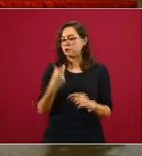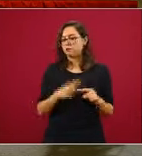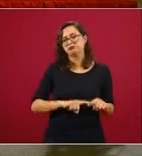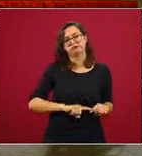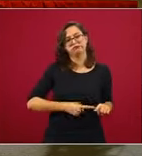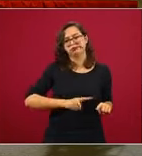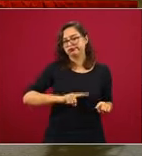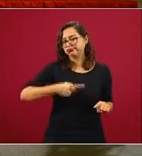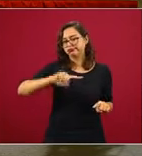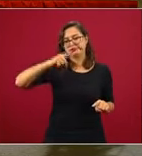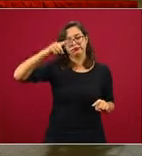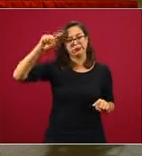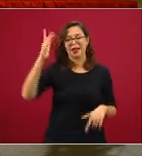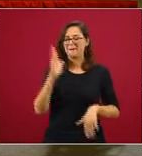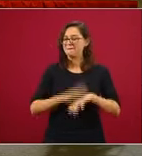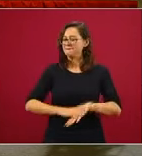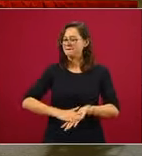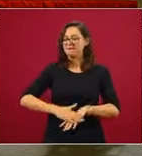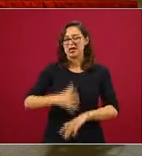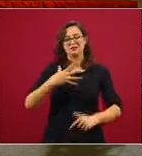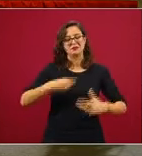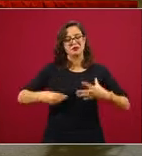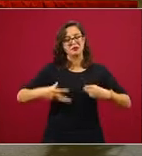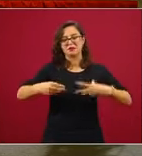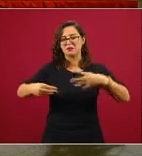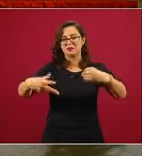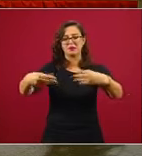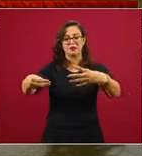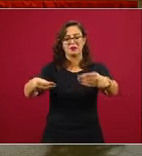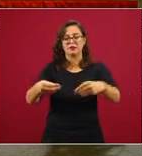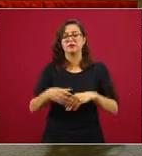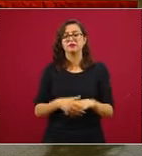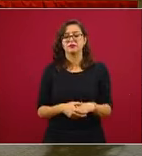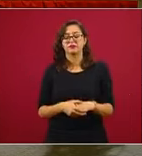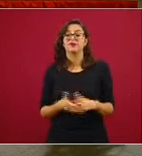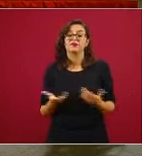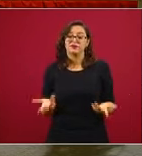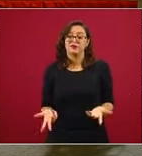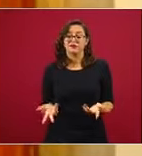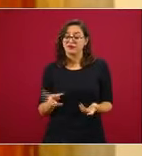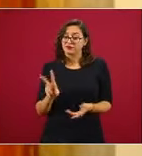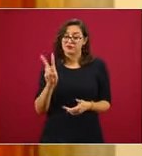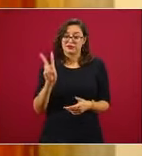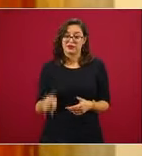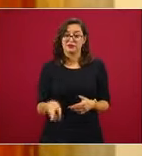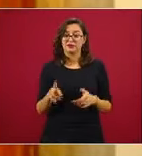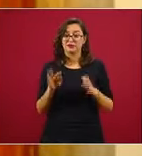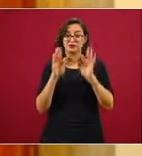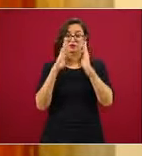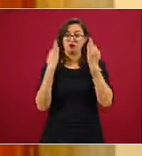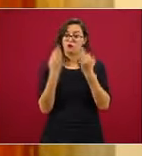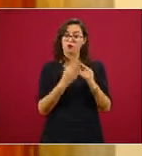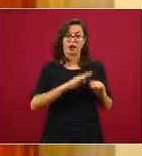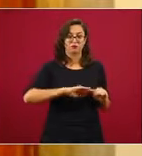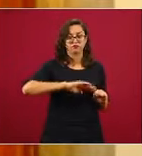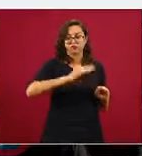mayor tasa de incidencia dentro de su estado, y además es el que le da prácticamente la forma de la